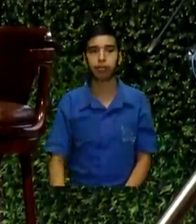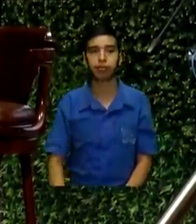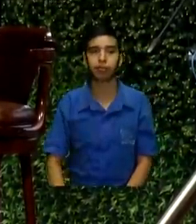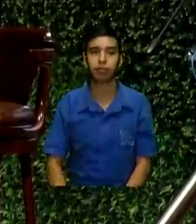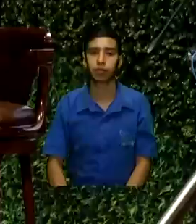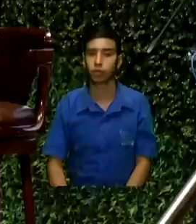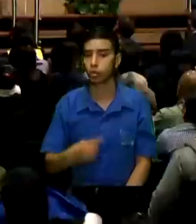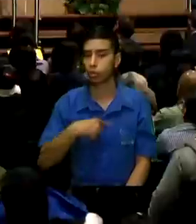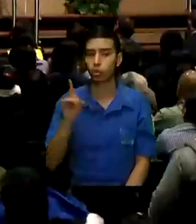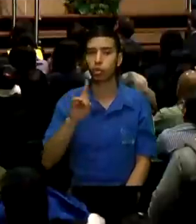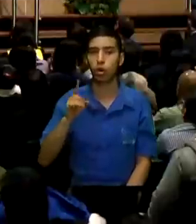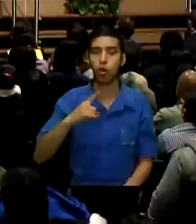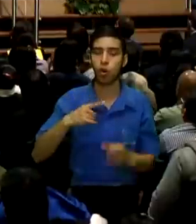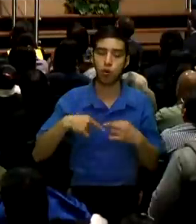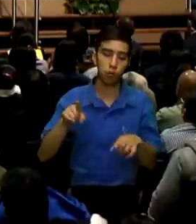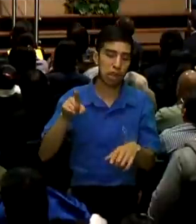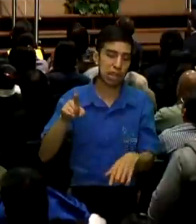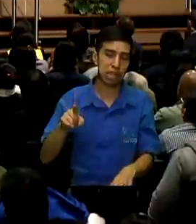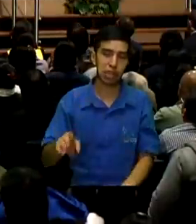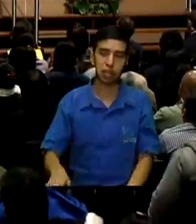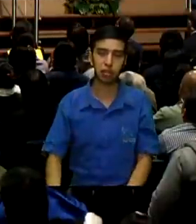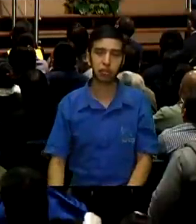No fui. Pero entonces,